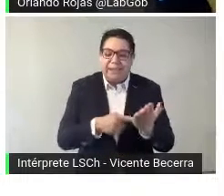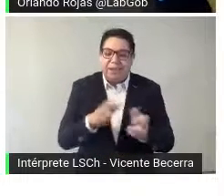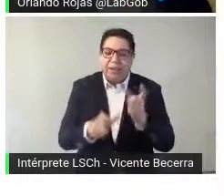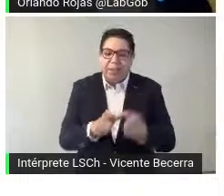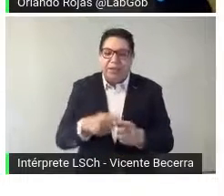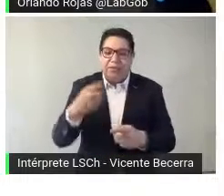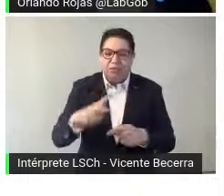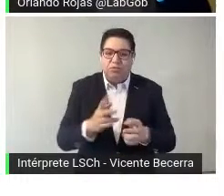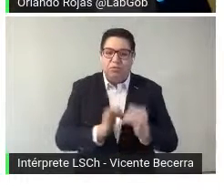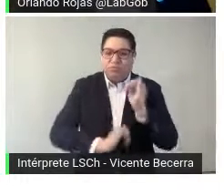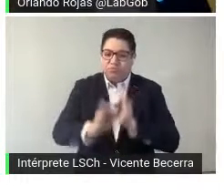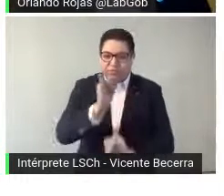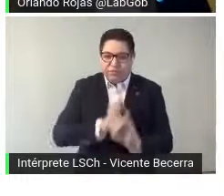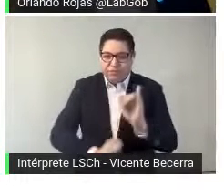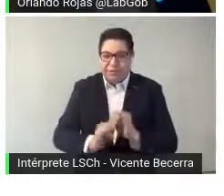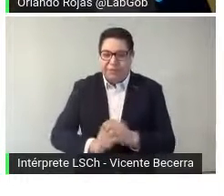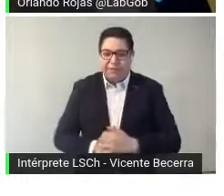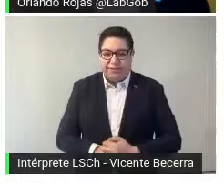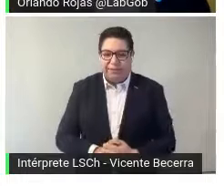también.